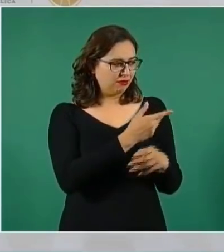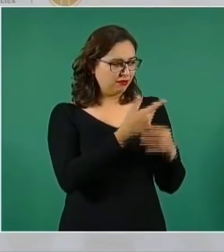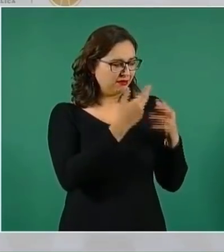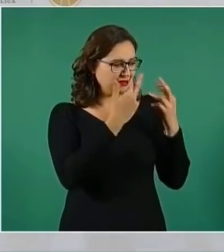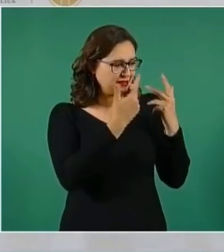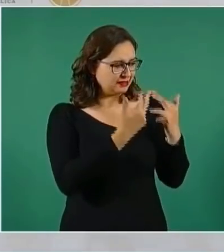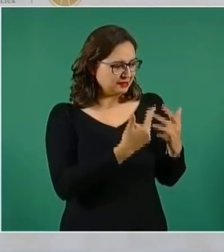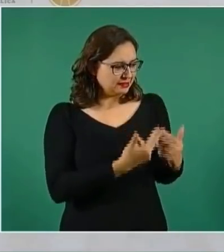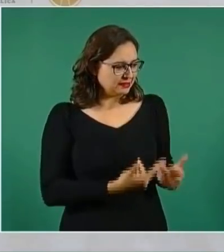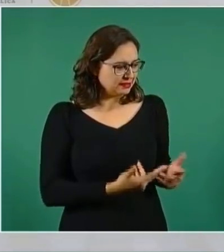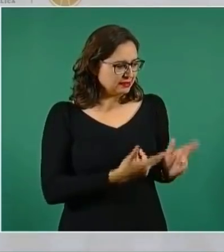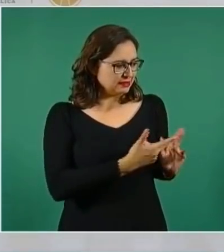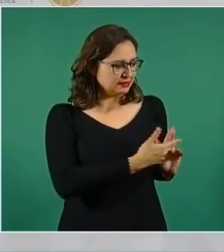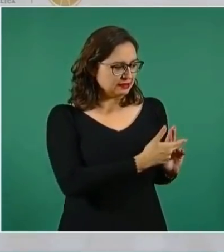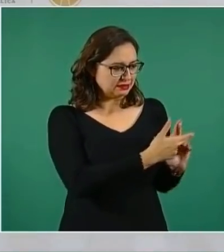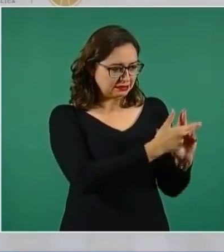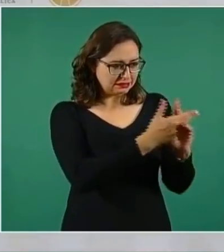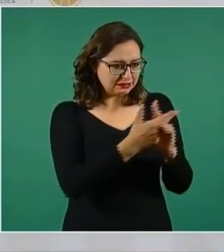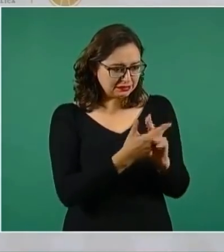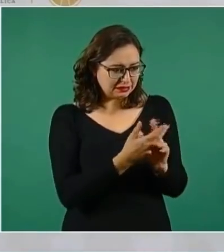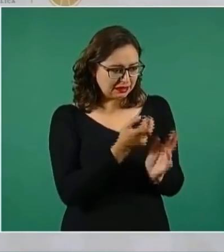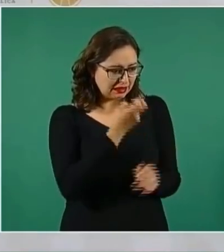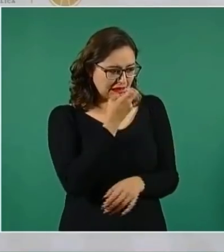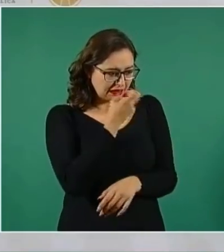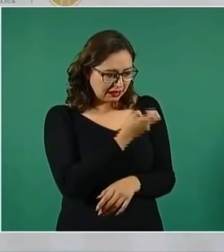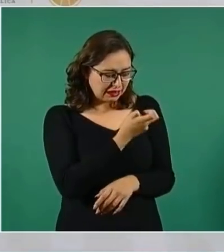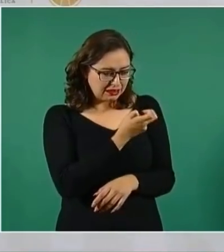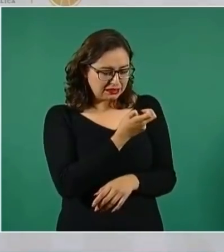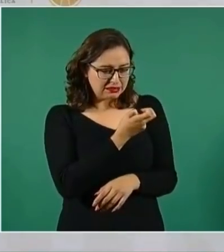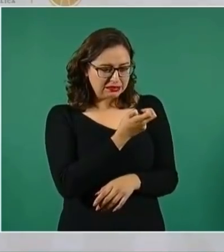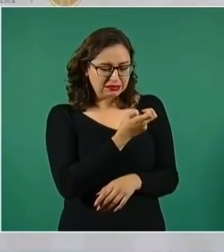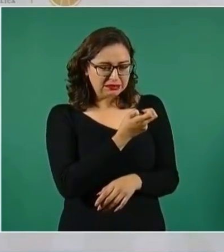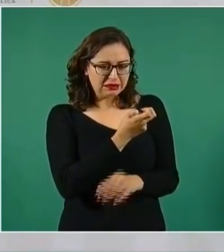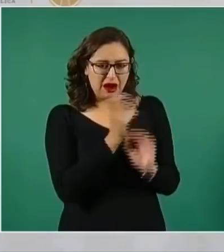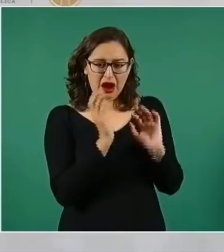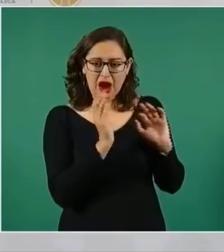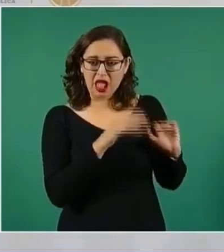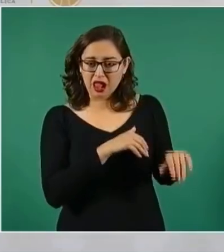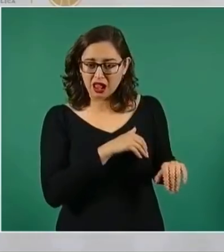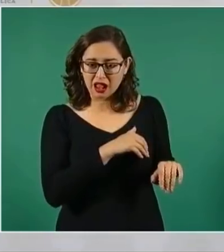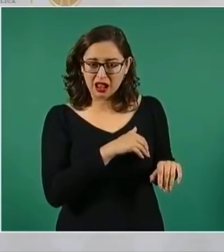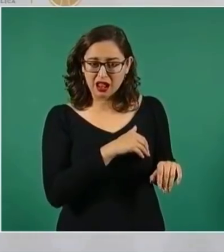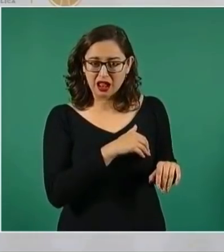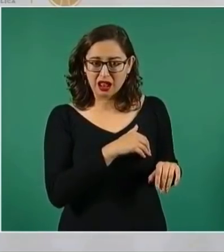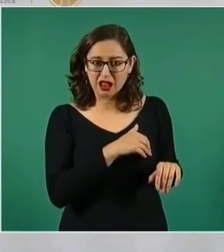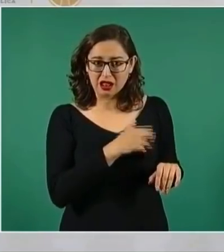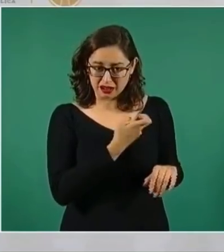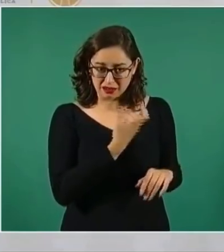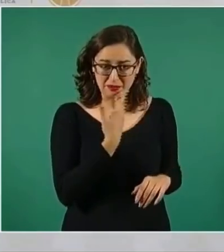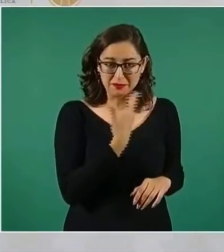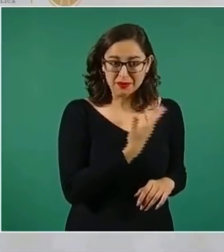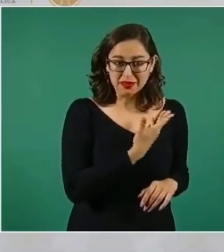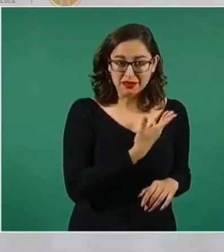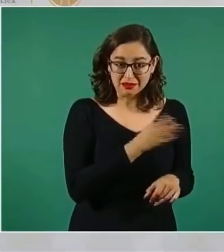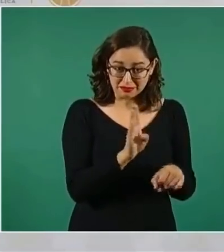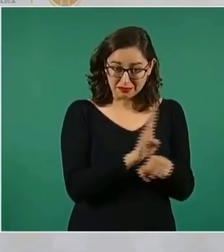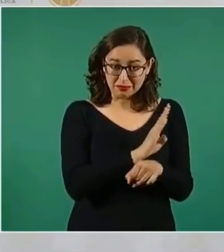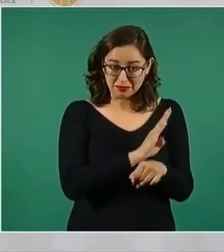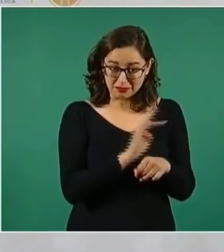menos si se tiene en consideración que no fue en